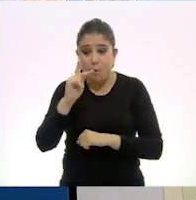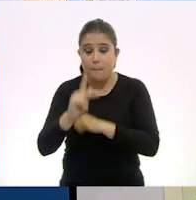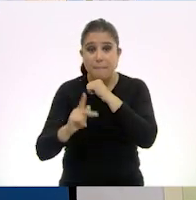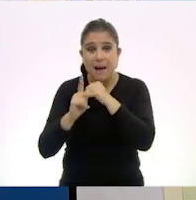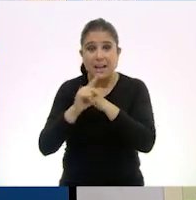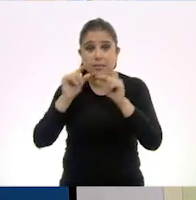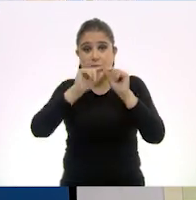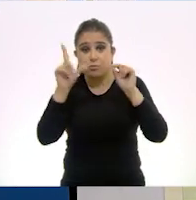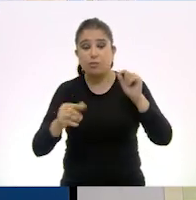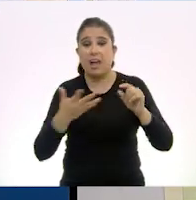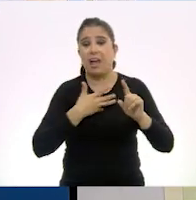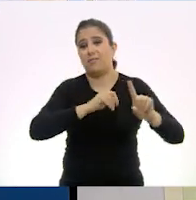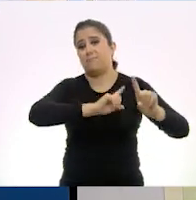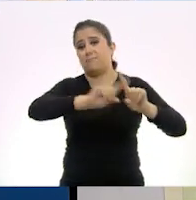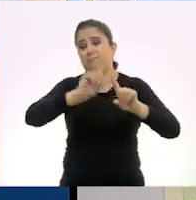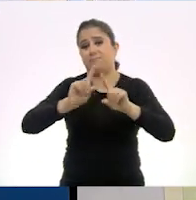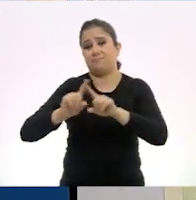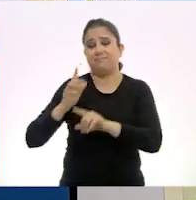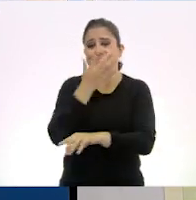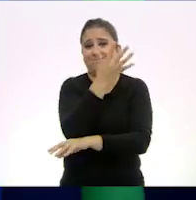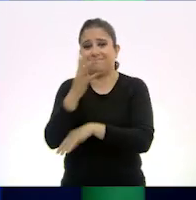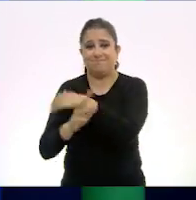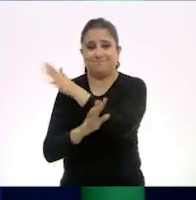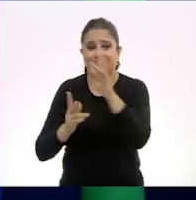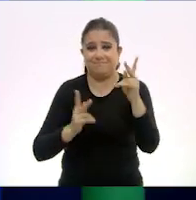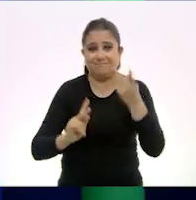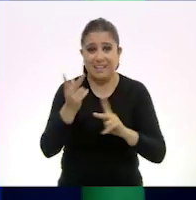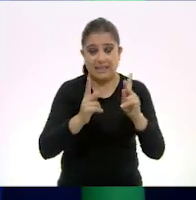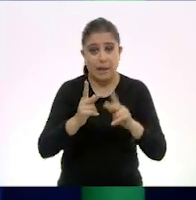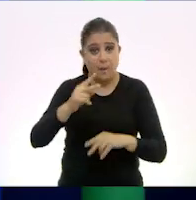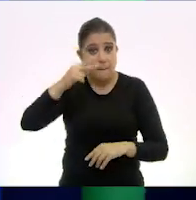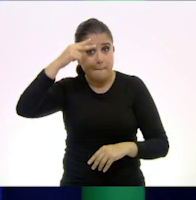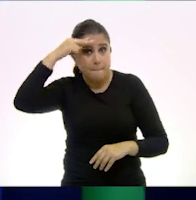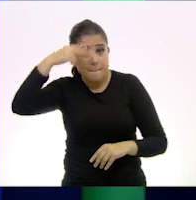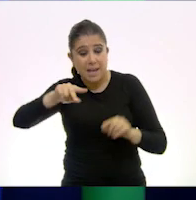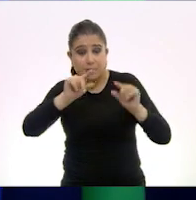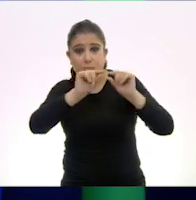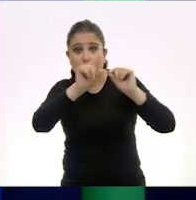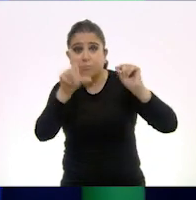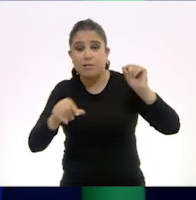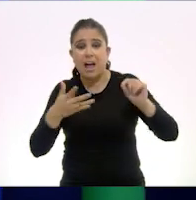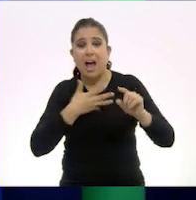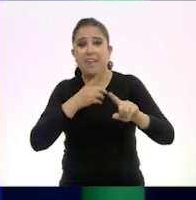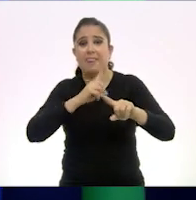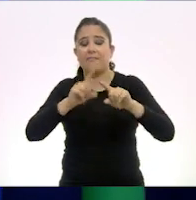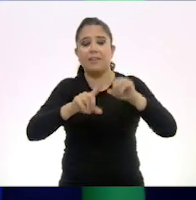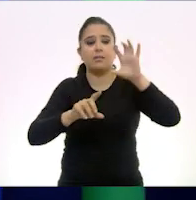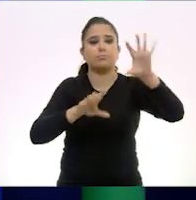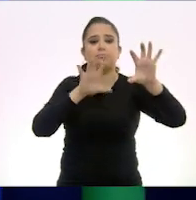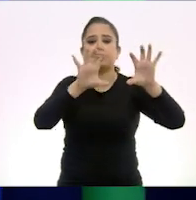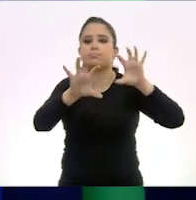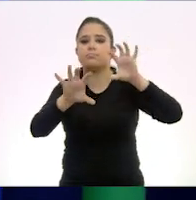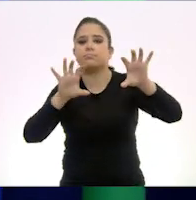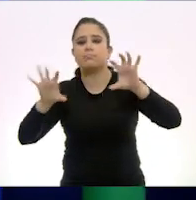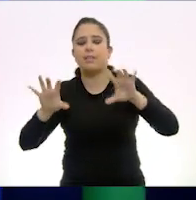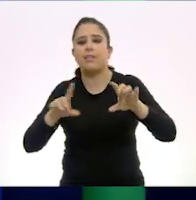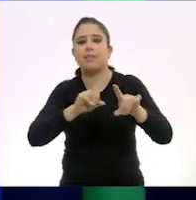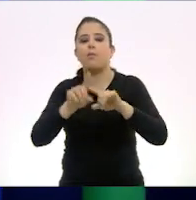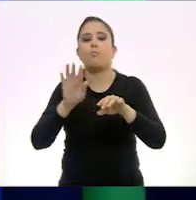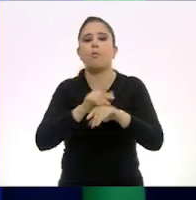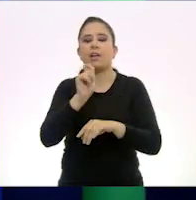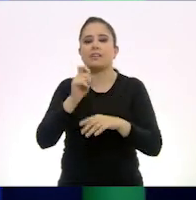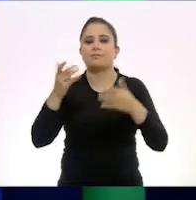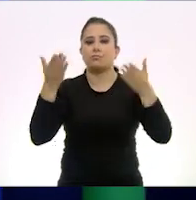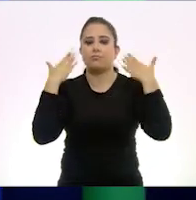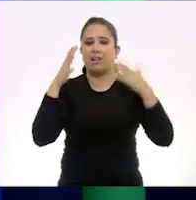con gran diversidad de vegetación. México cuenta con diferentes regiones debido a la variedad de climas. No